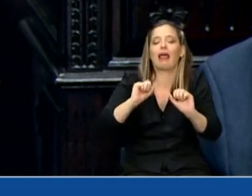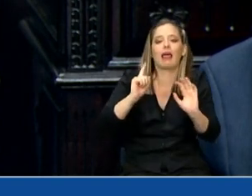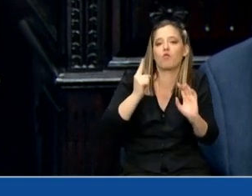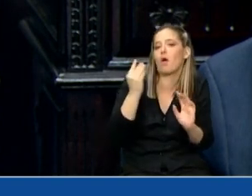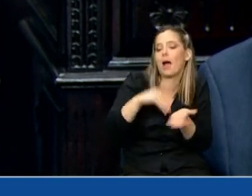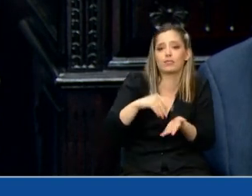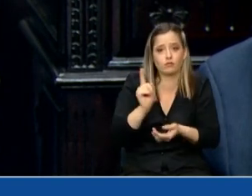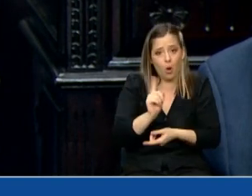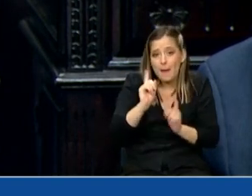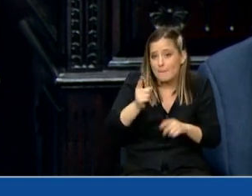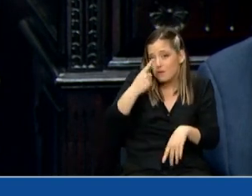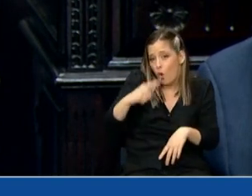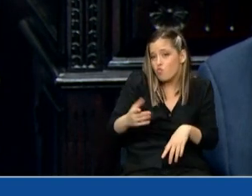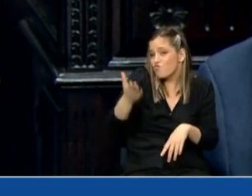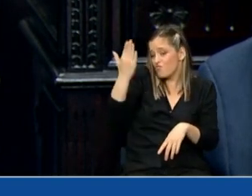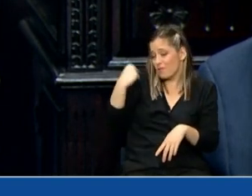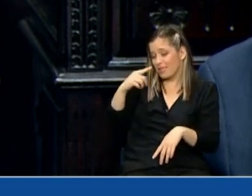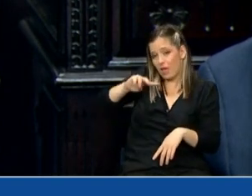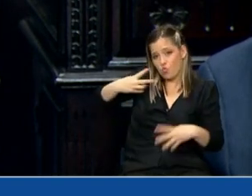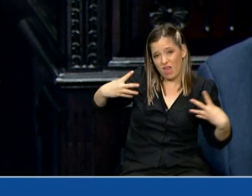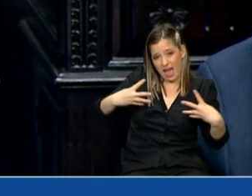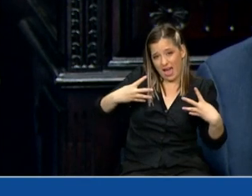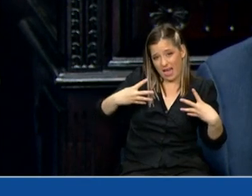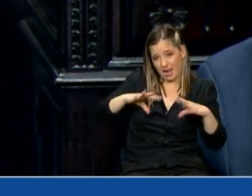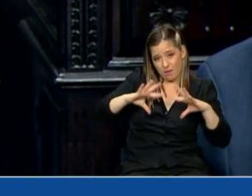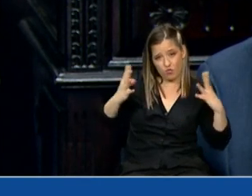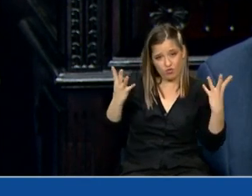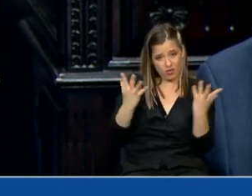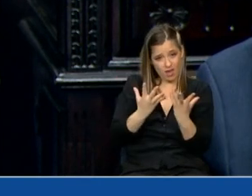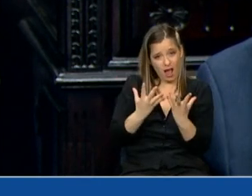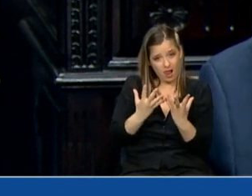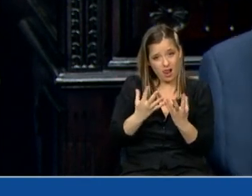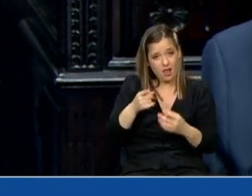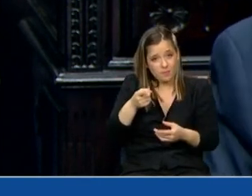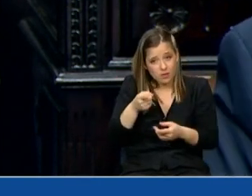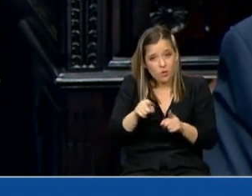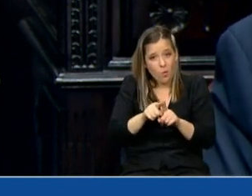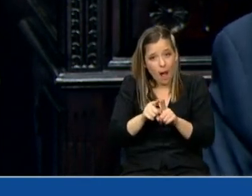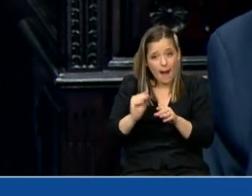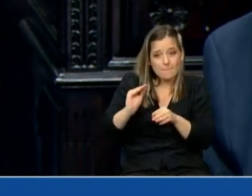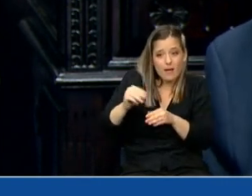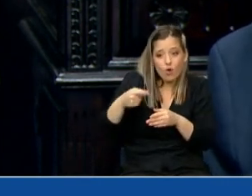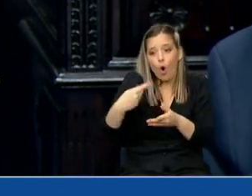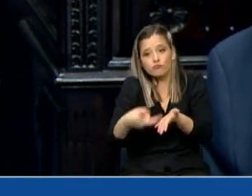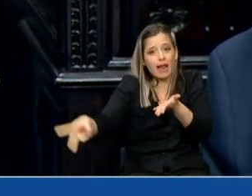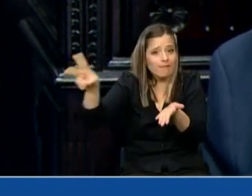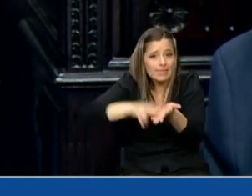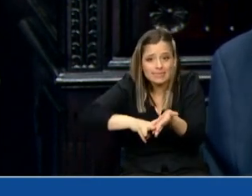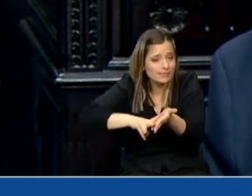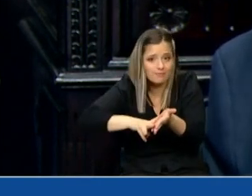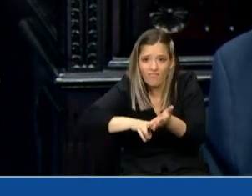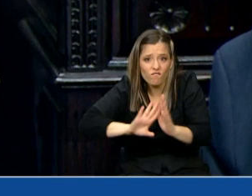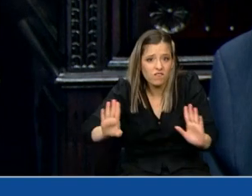Desde el Holocausto, desde la Segunda Guerra Mundial, no se volvió a repetir un episodio tan trágico